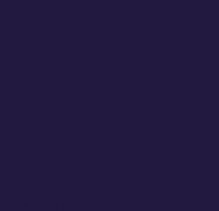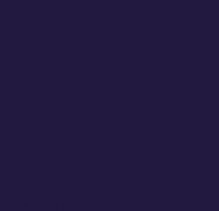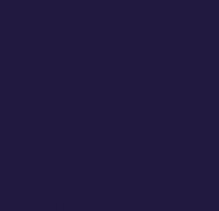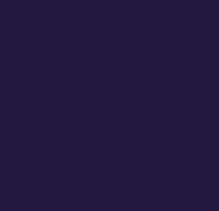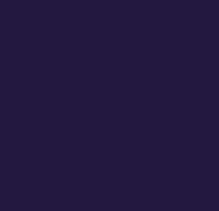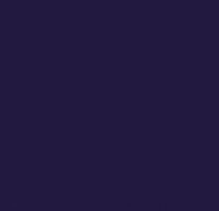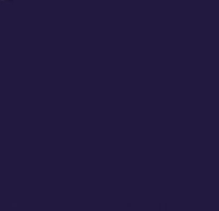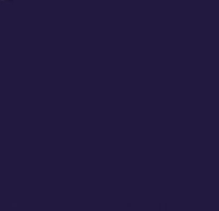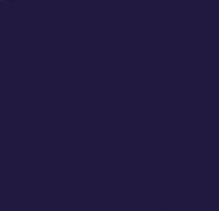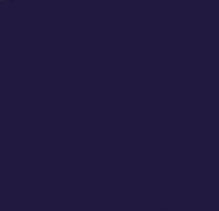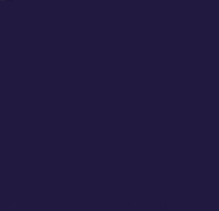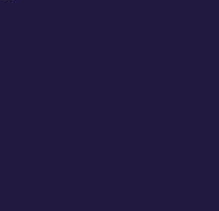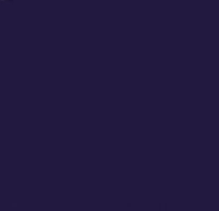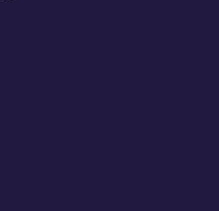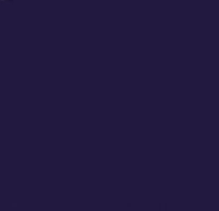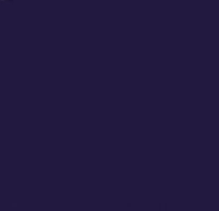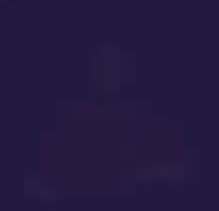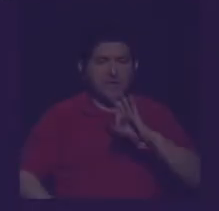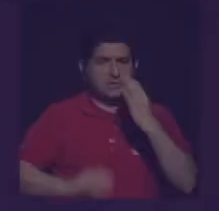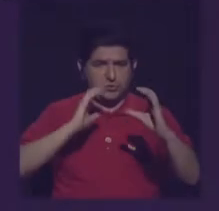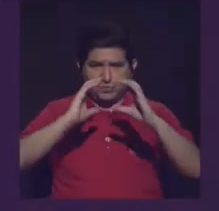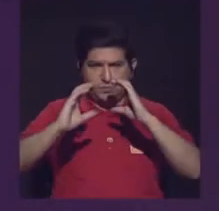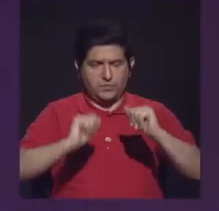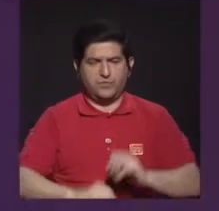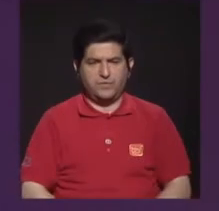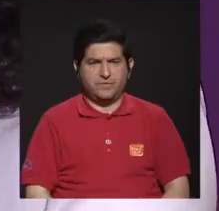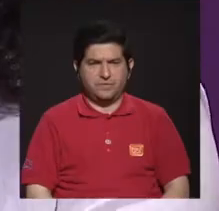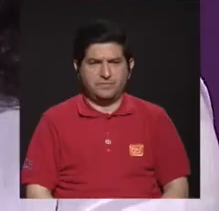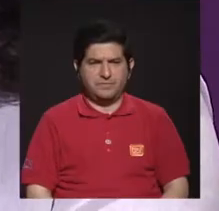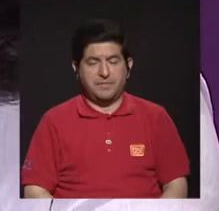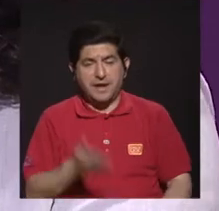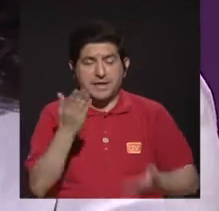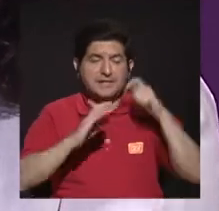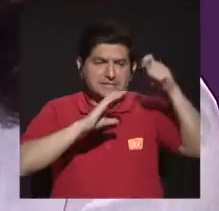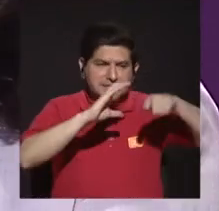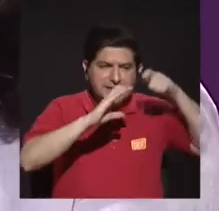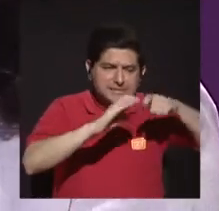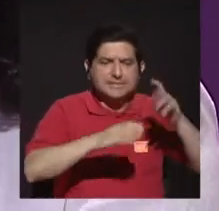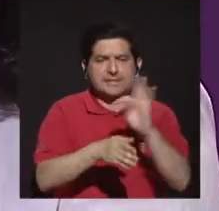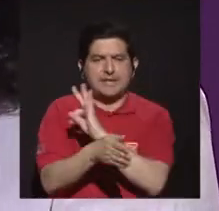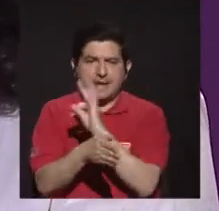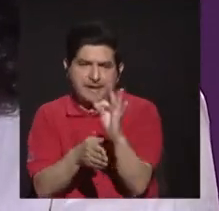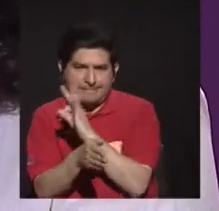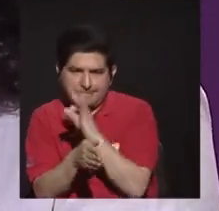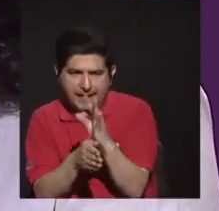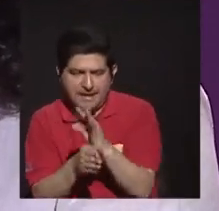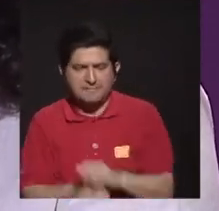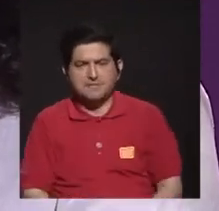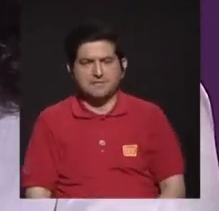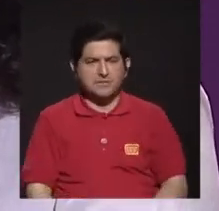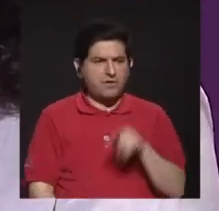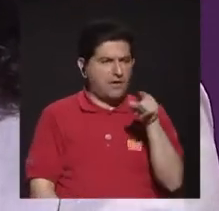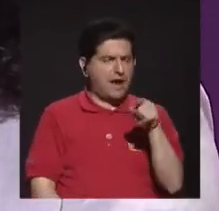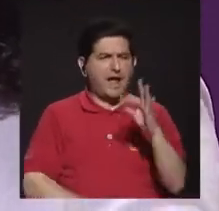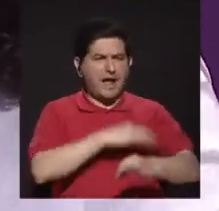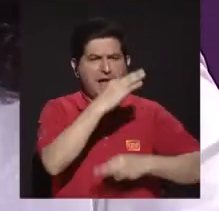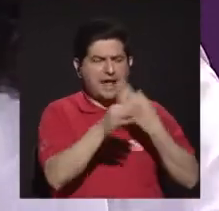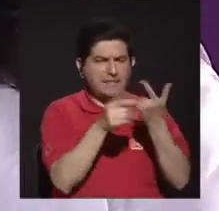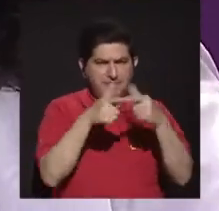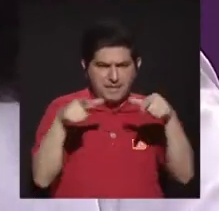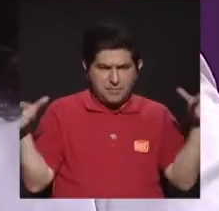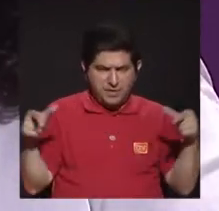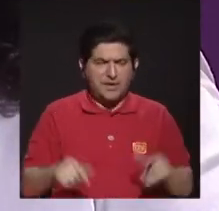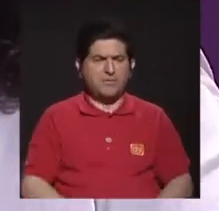los planos de los medios, en el cine, como en la televisión, registramos este tipo de lenguaje que